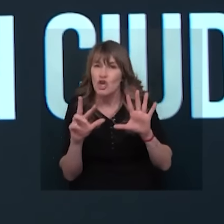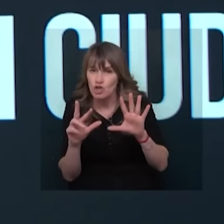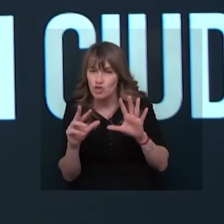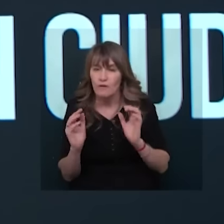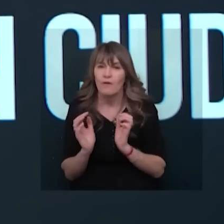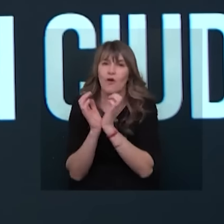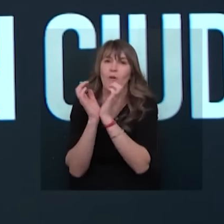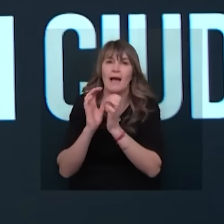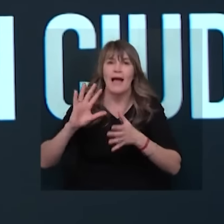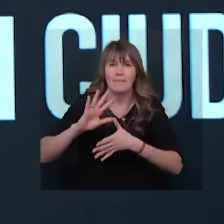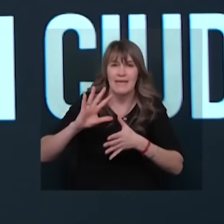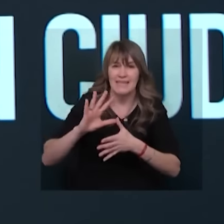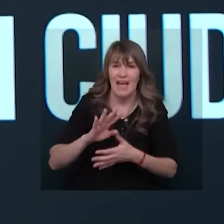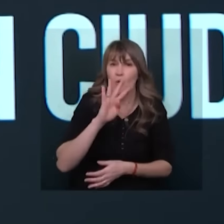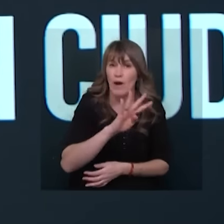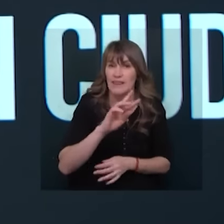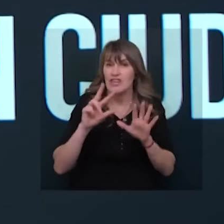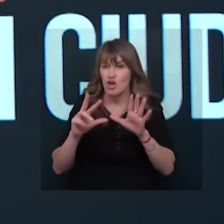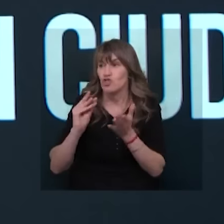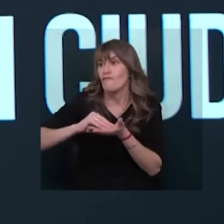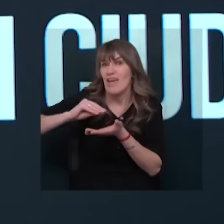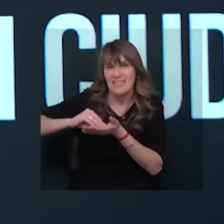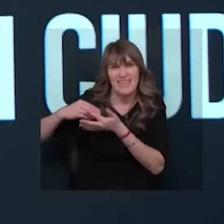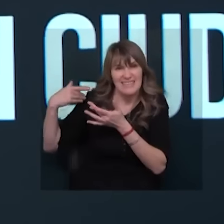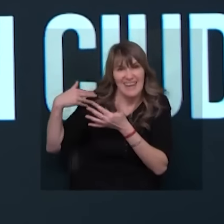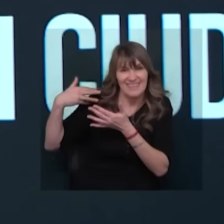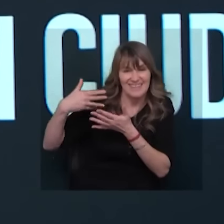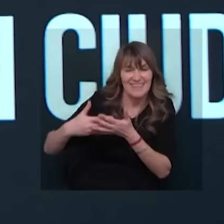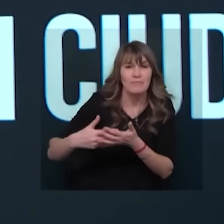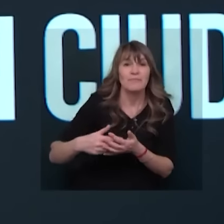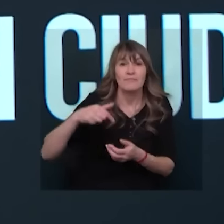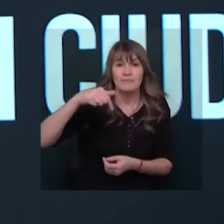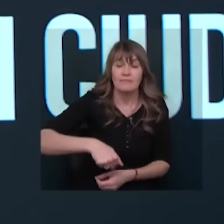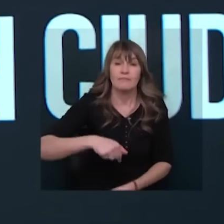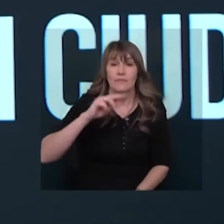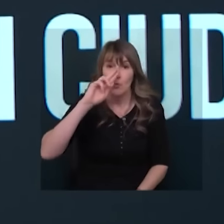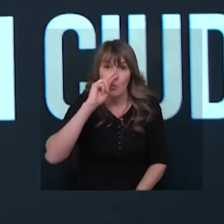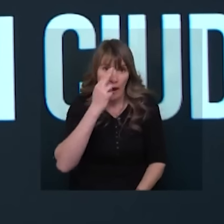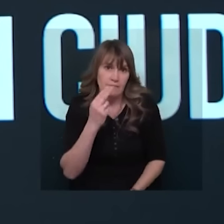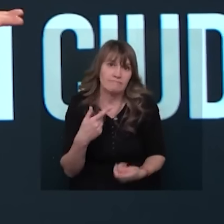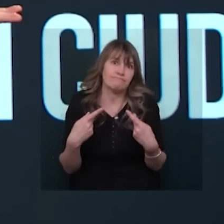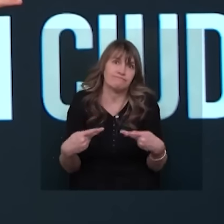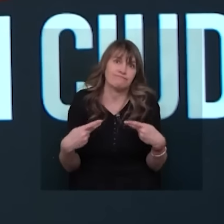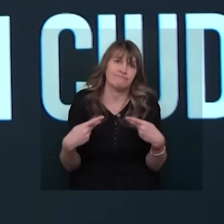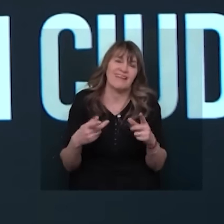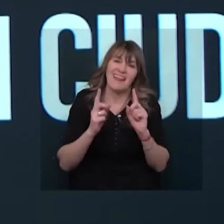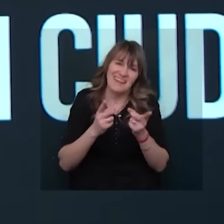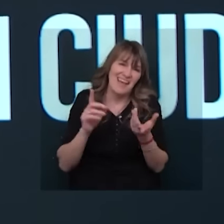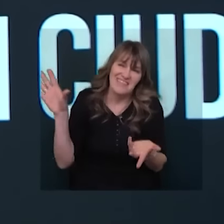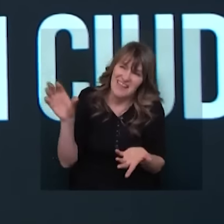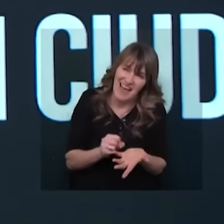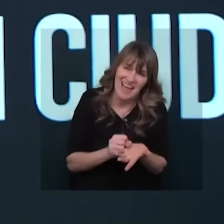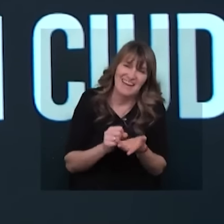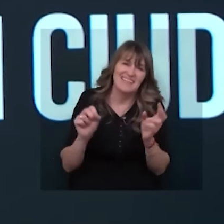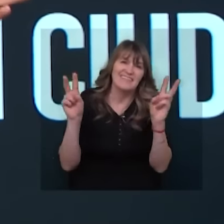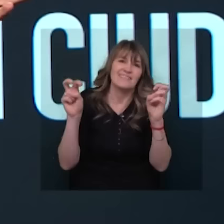que como bien decías empieza en breve y tratándose de nuestro país un país este tan futbolero teníamos que traer una columna